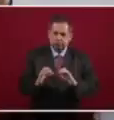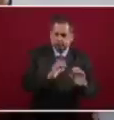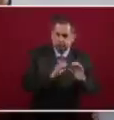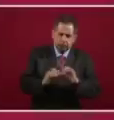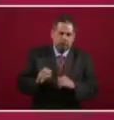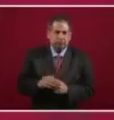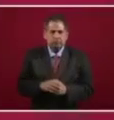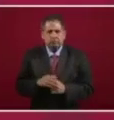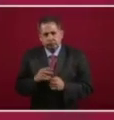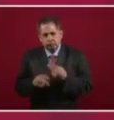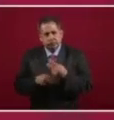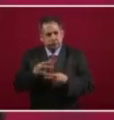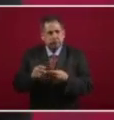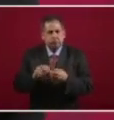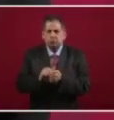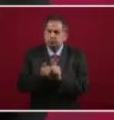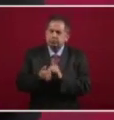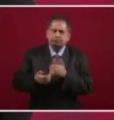ir actuando con